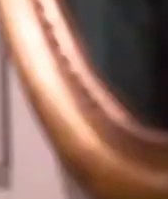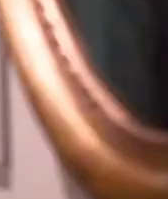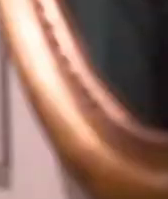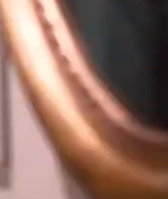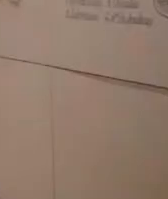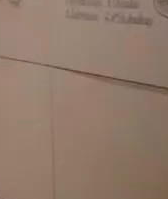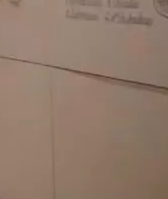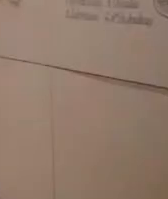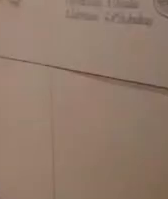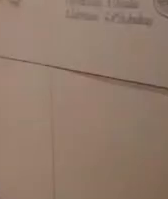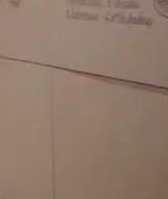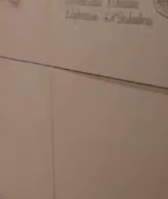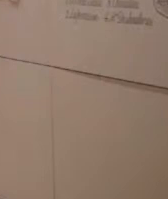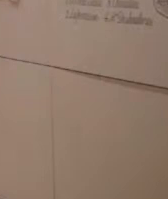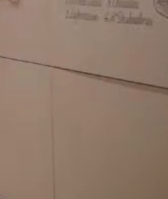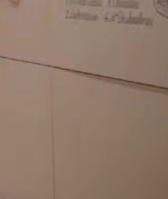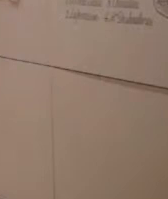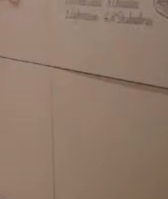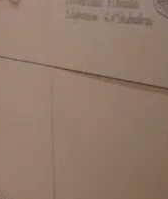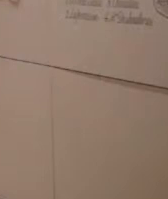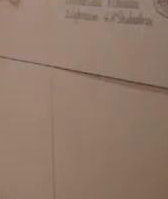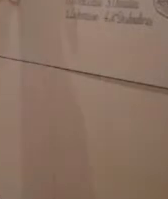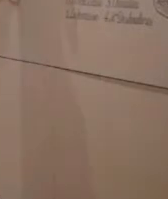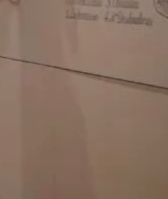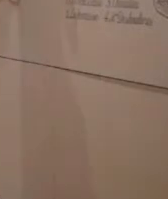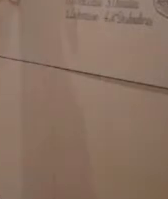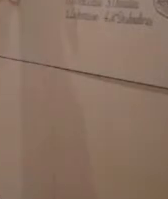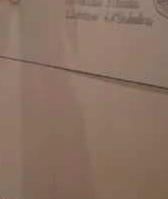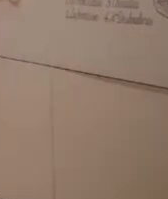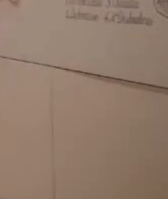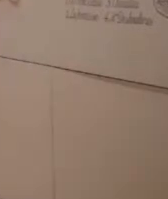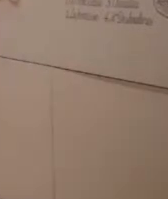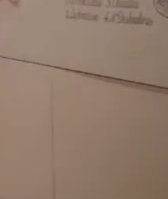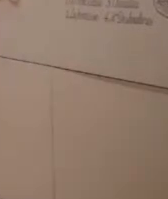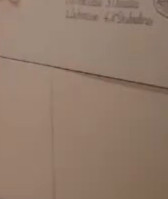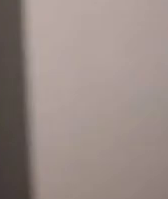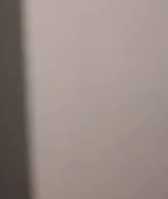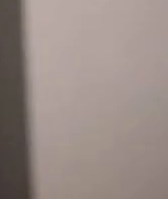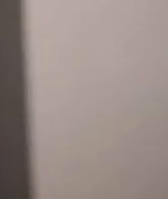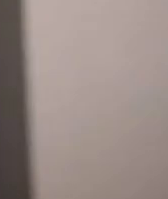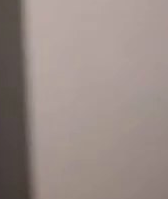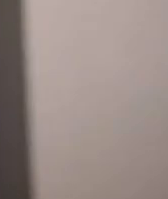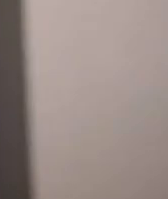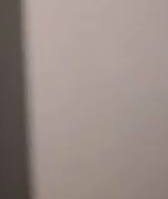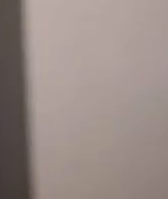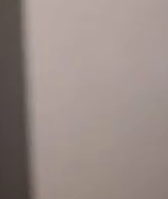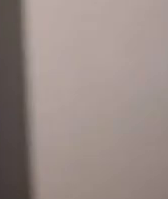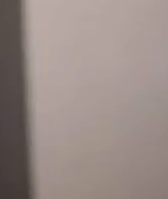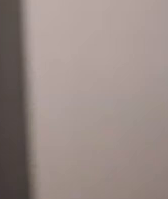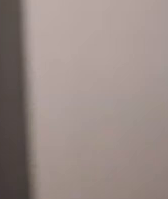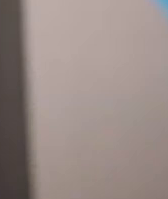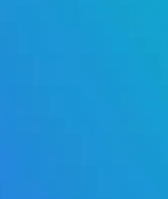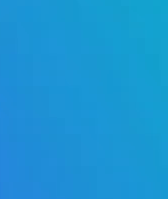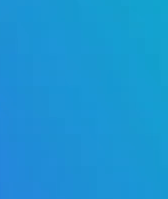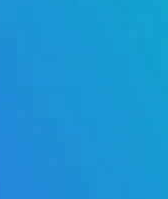Que el arte vuelva a cobrar vida en estos hermosos espacios depende de